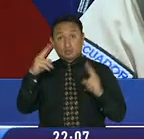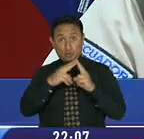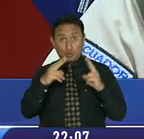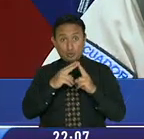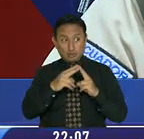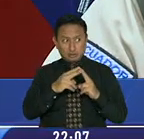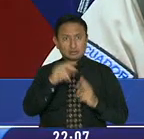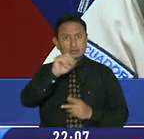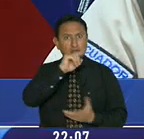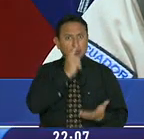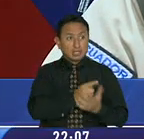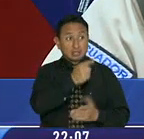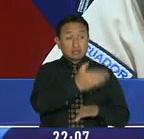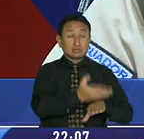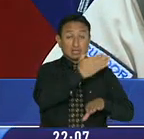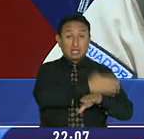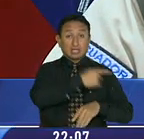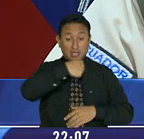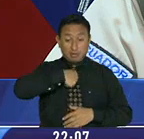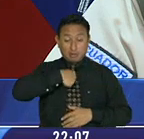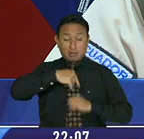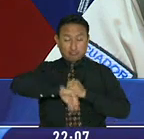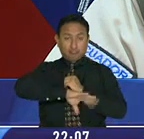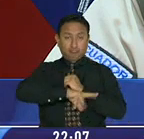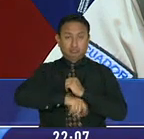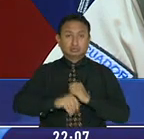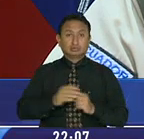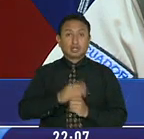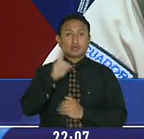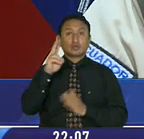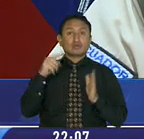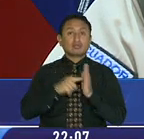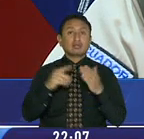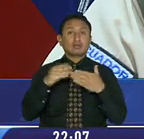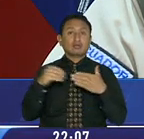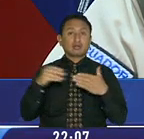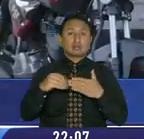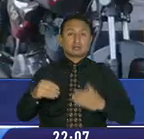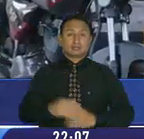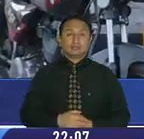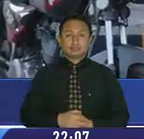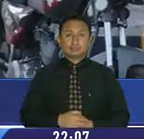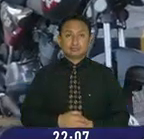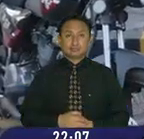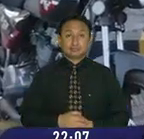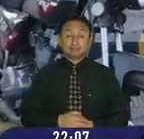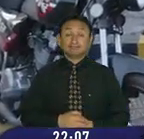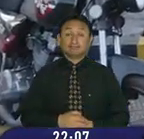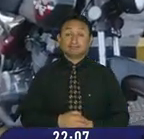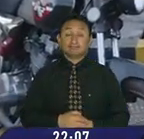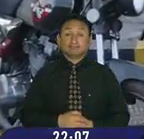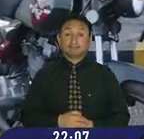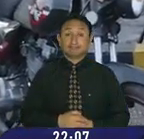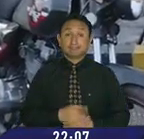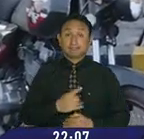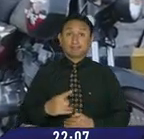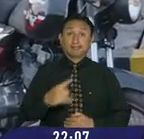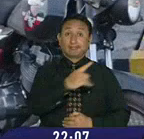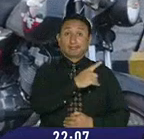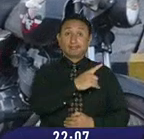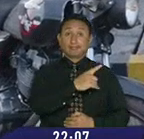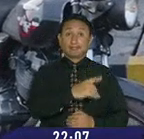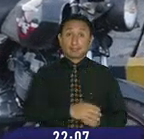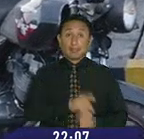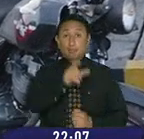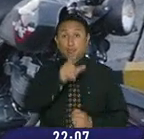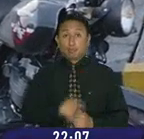que son ellos quienes le robaron en esa ocasión. Prácticamente demonios en motocicleta con cara